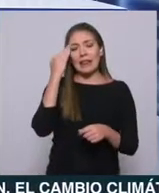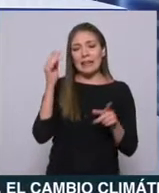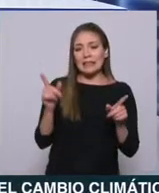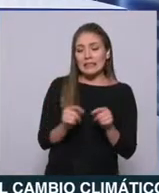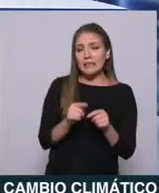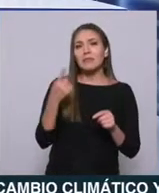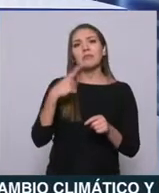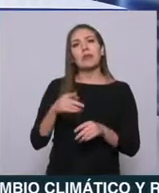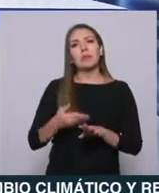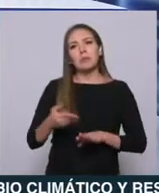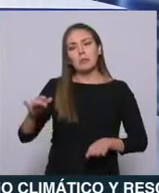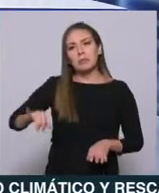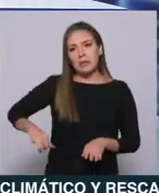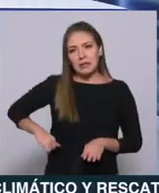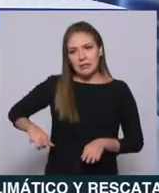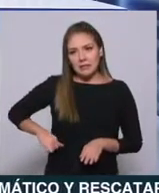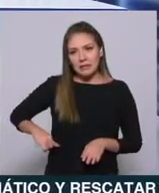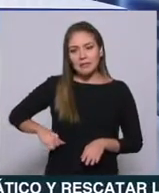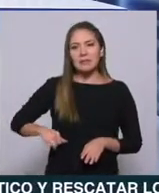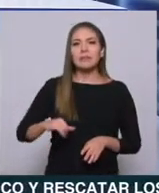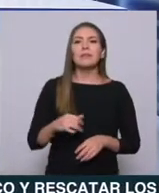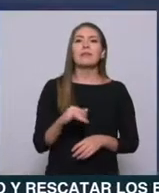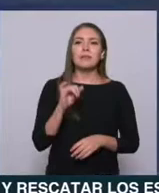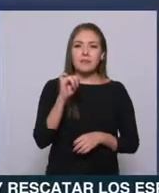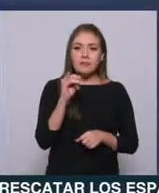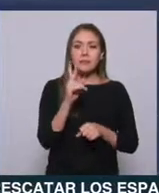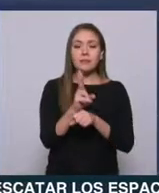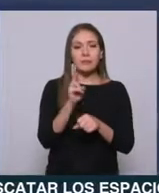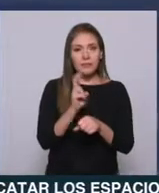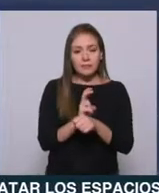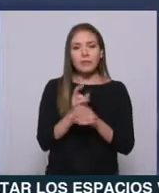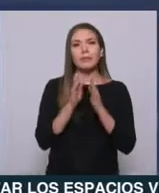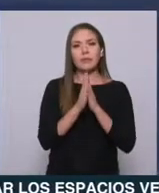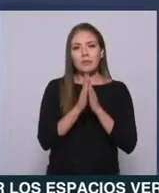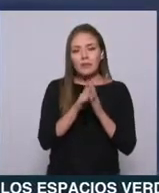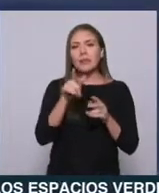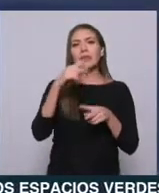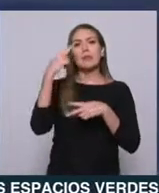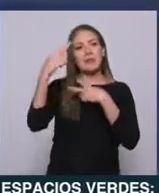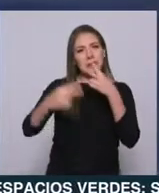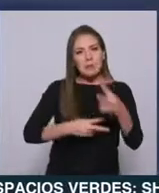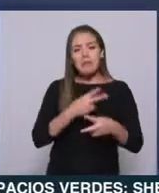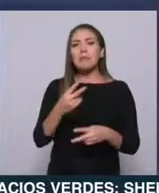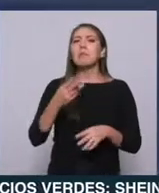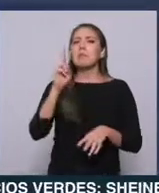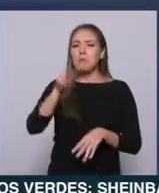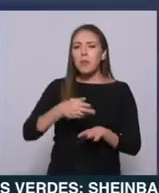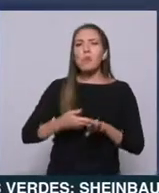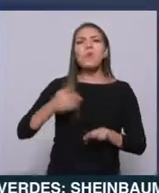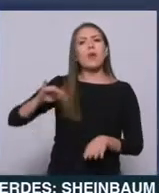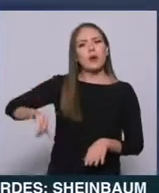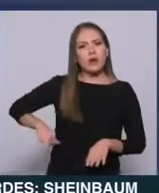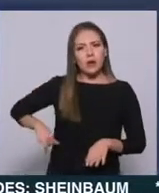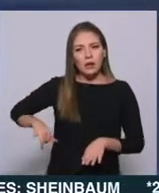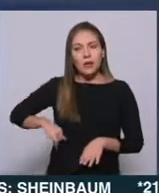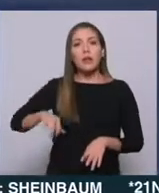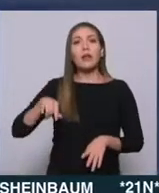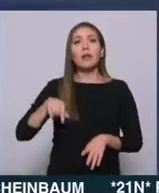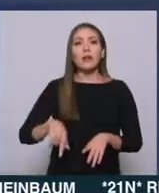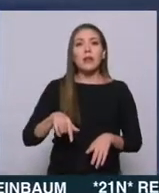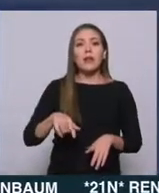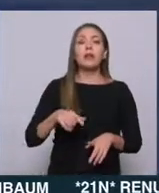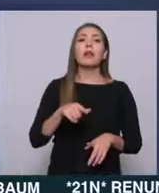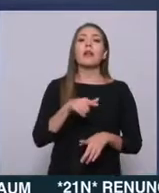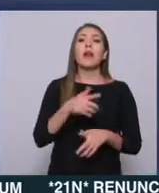interesante esto de las subastas y un hecho inédito, Félix. Por Y los supuesto. invitamos a que participen en las subastas, en verdad, es algo muy interesante. En Morton somos pioneros, tenemos más de